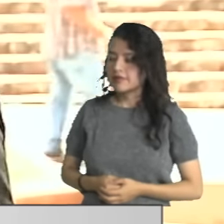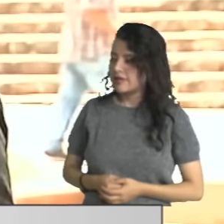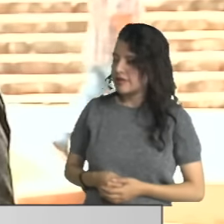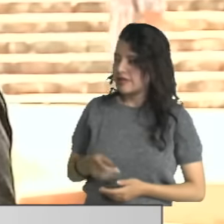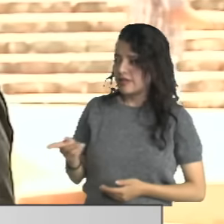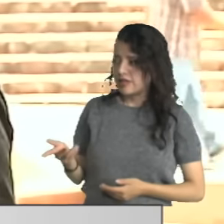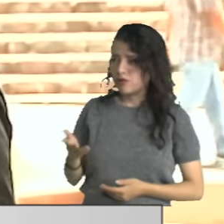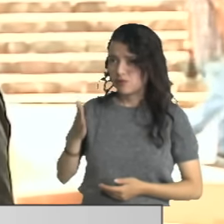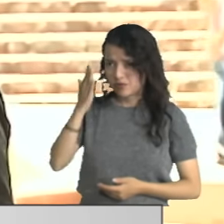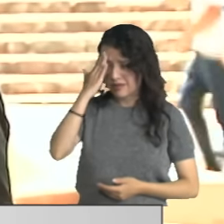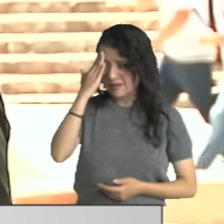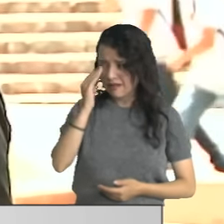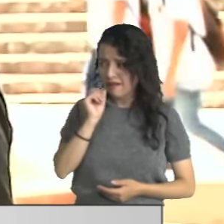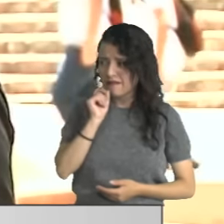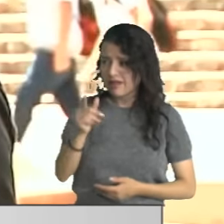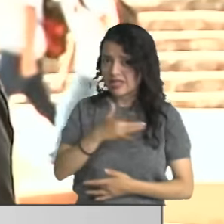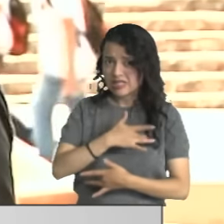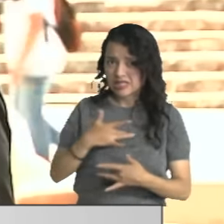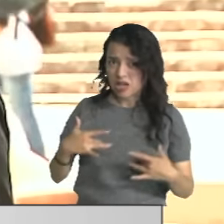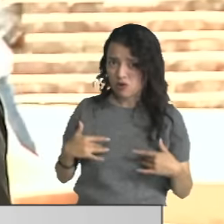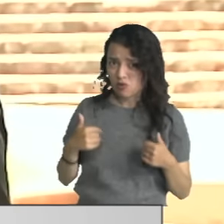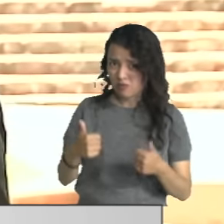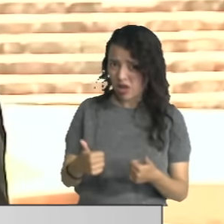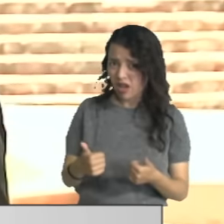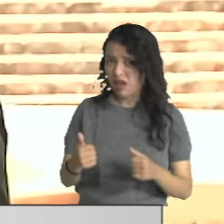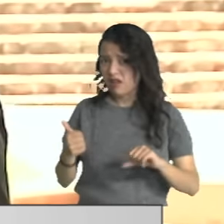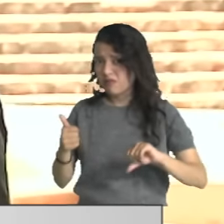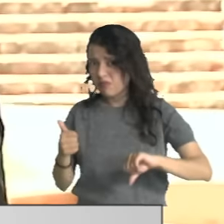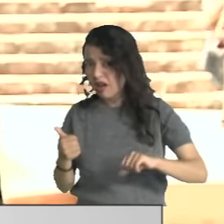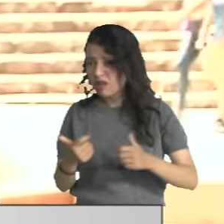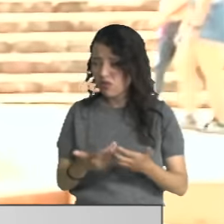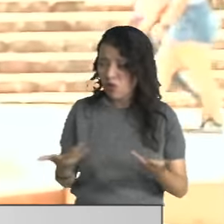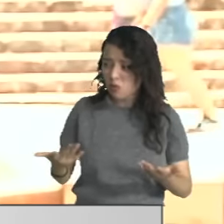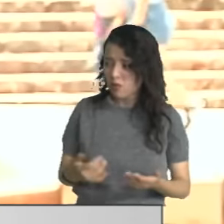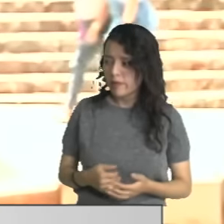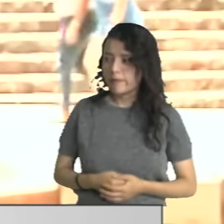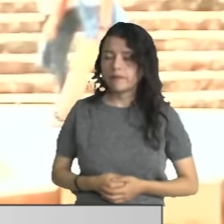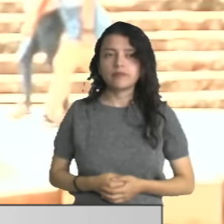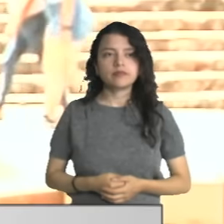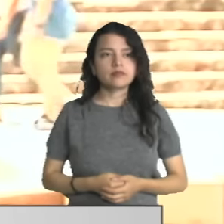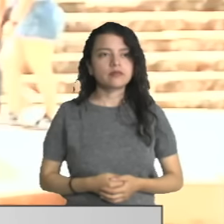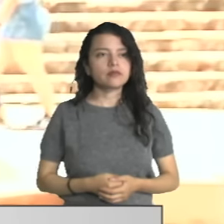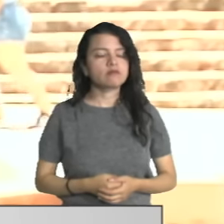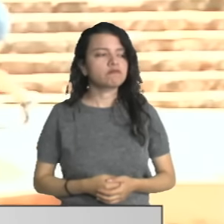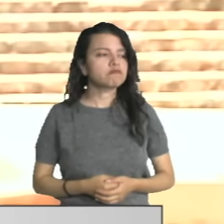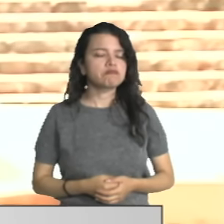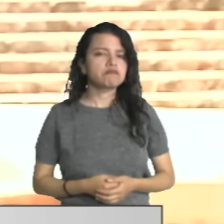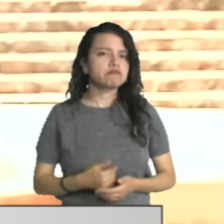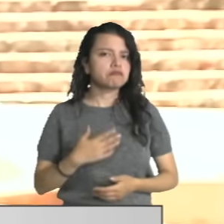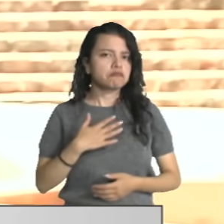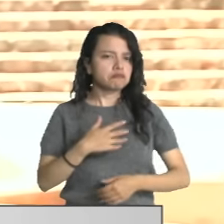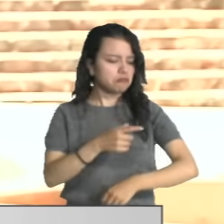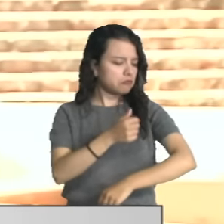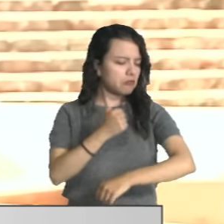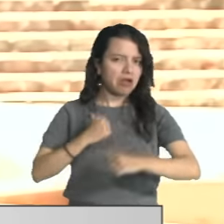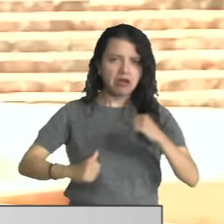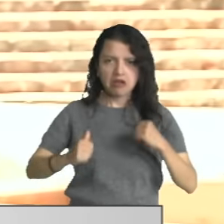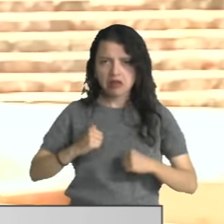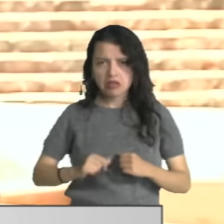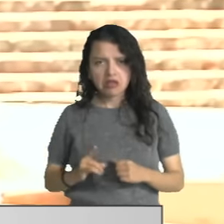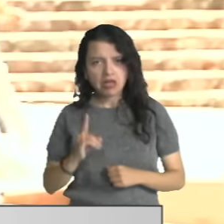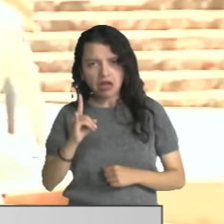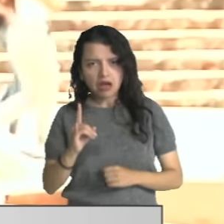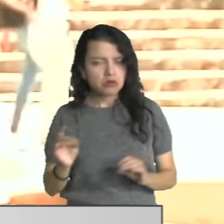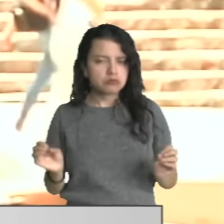conoce en qué condiciones de salud llegó el menor? ¿Qué les expresó? No tenía ninguna señal o ninguna muestra de